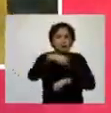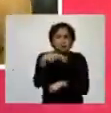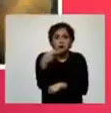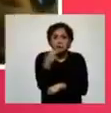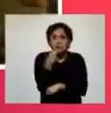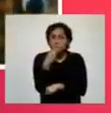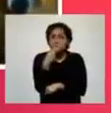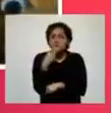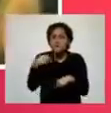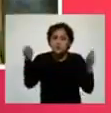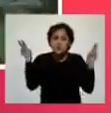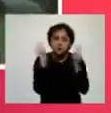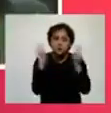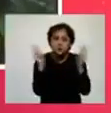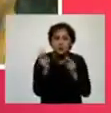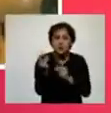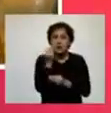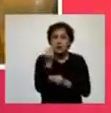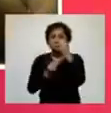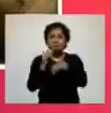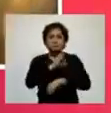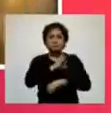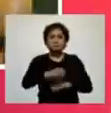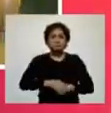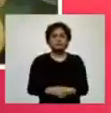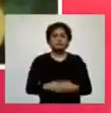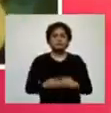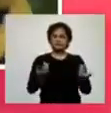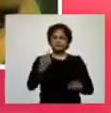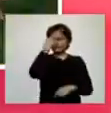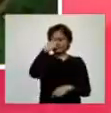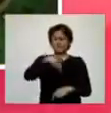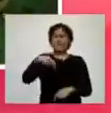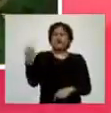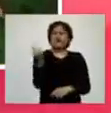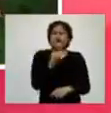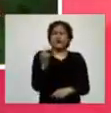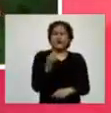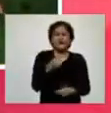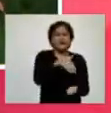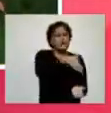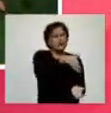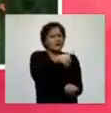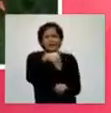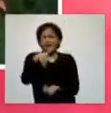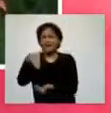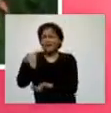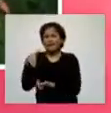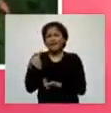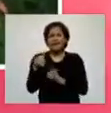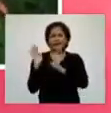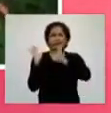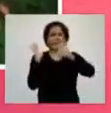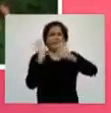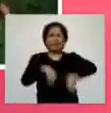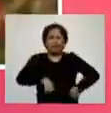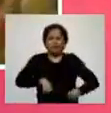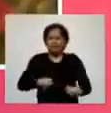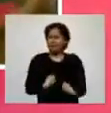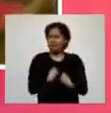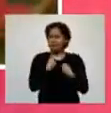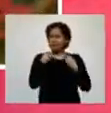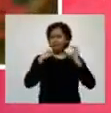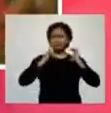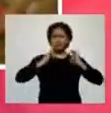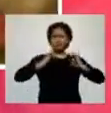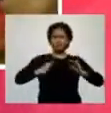recolectar, recolectar y recolectar? Si la vida es tan linda, mejor que cada una junte lo que necesite y punto.